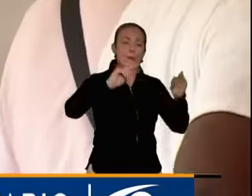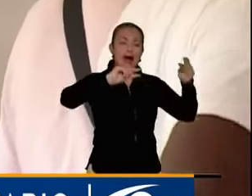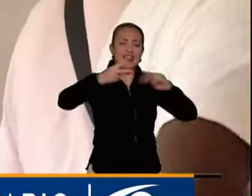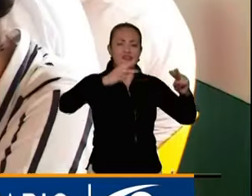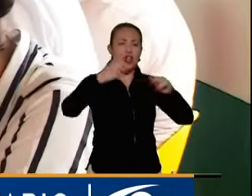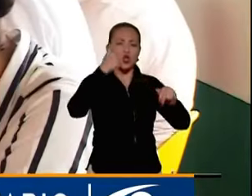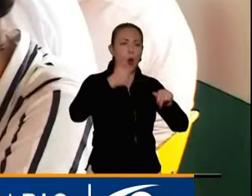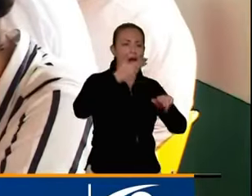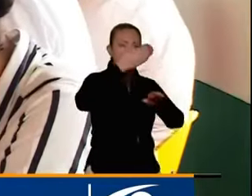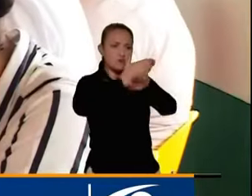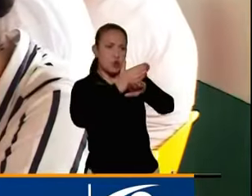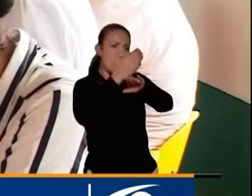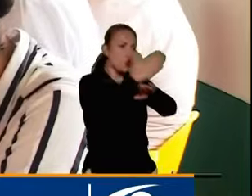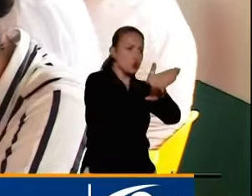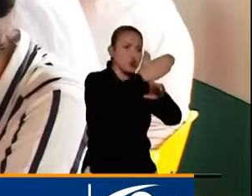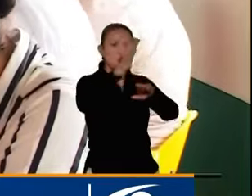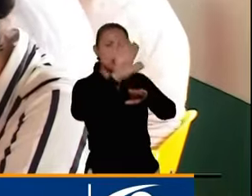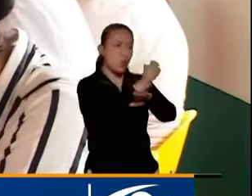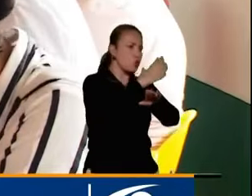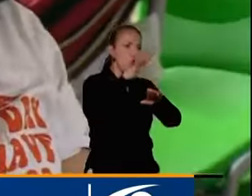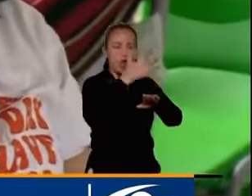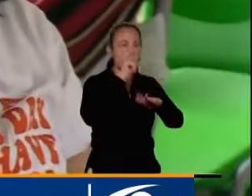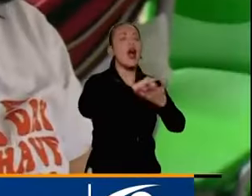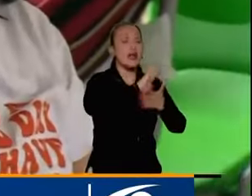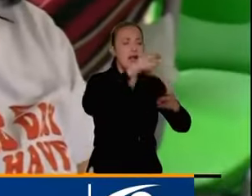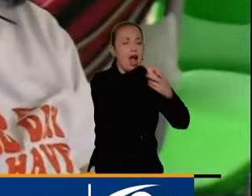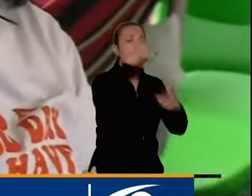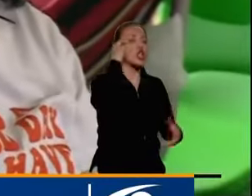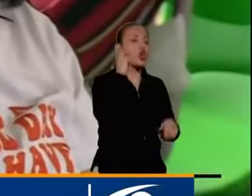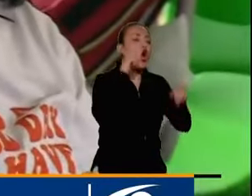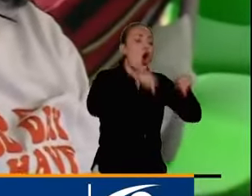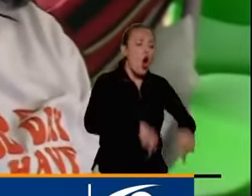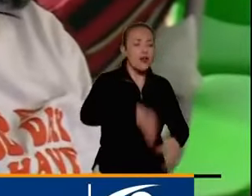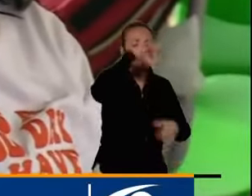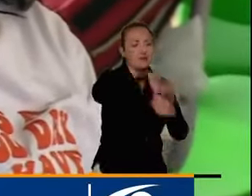a los departamentos de Antioquia y Chocó, hoy sus pobladores elegirán a la